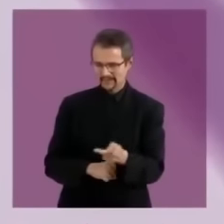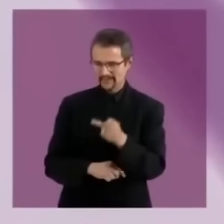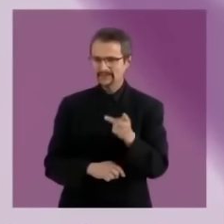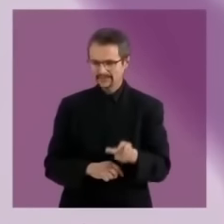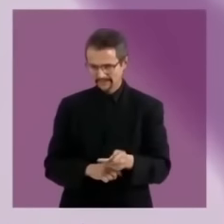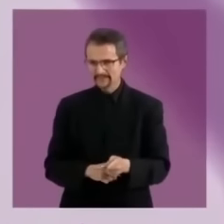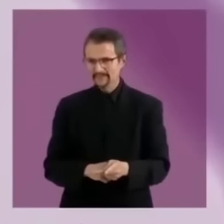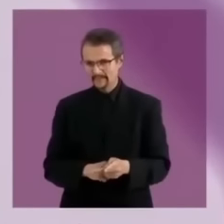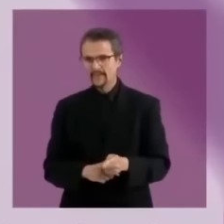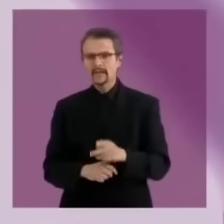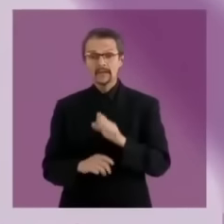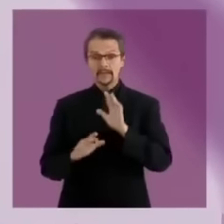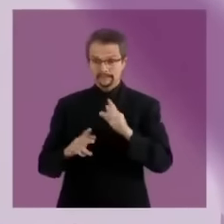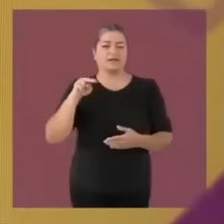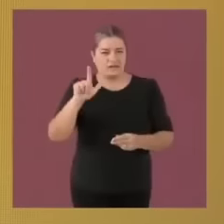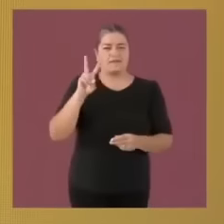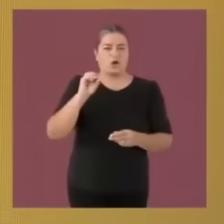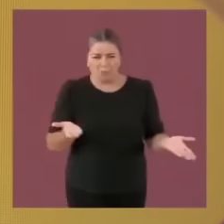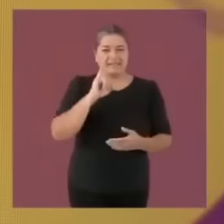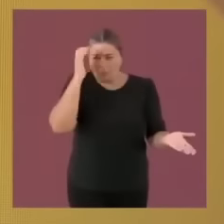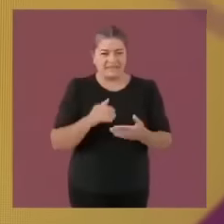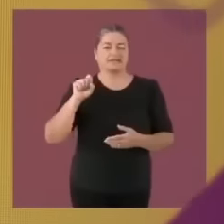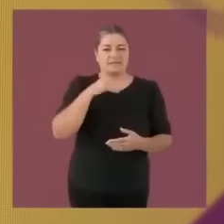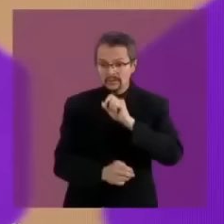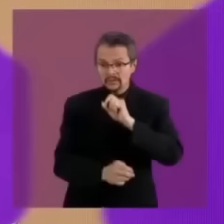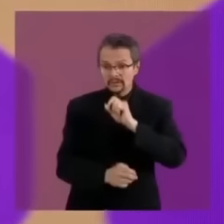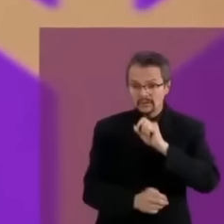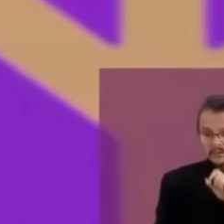nadie que tenemos un claro retraso.